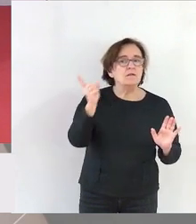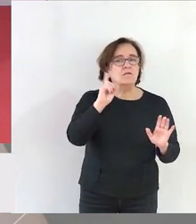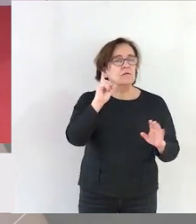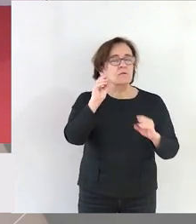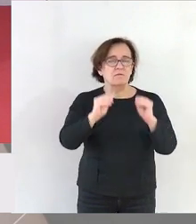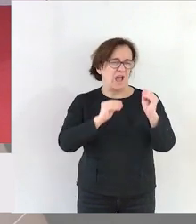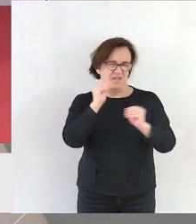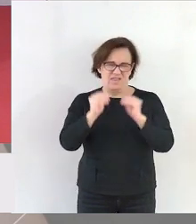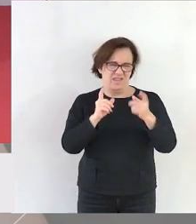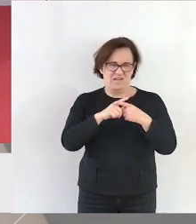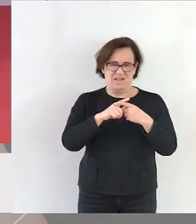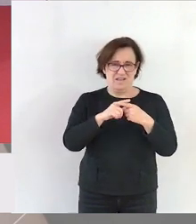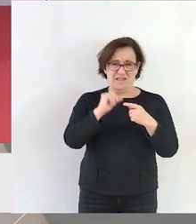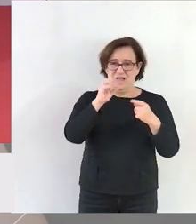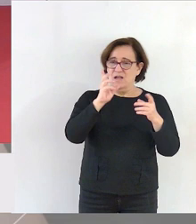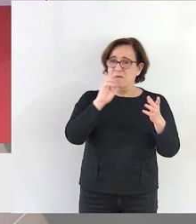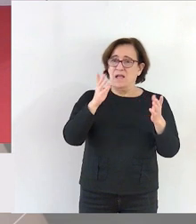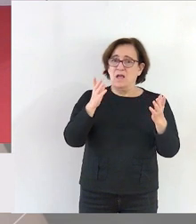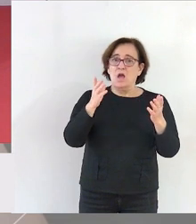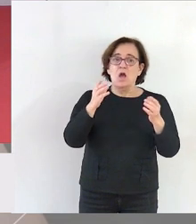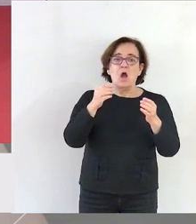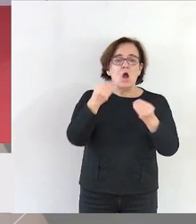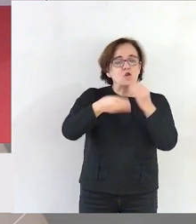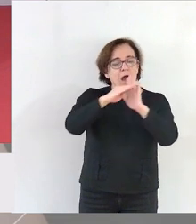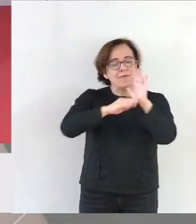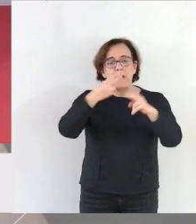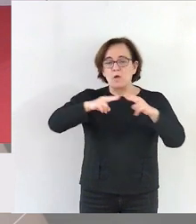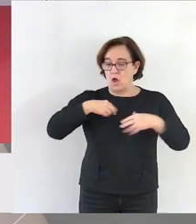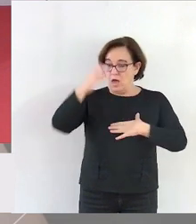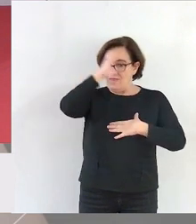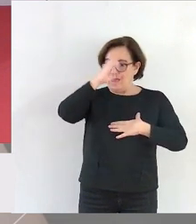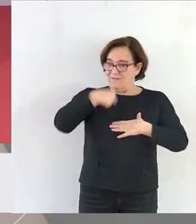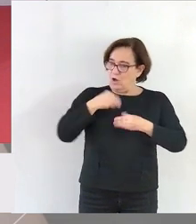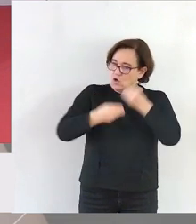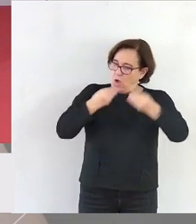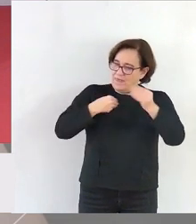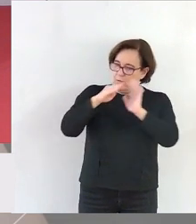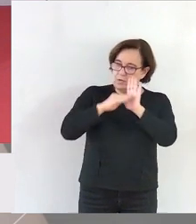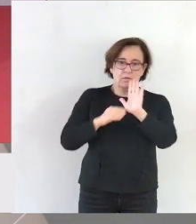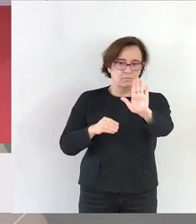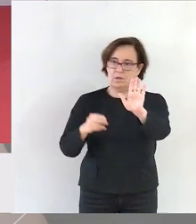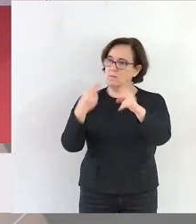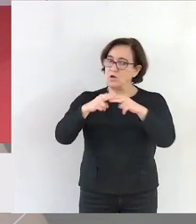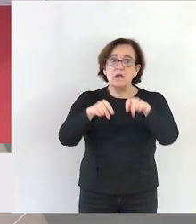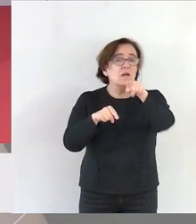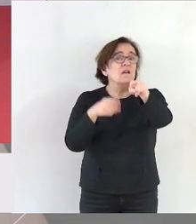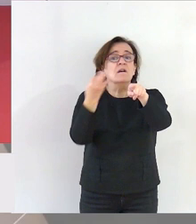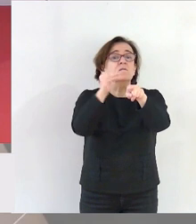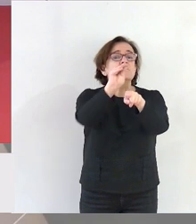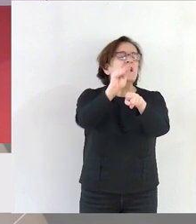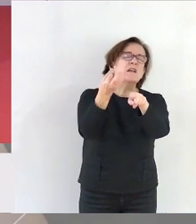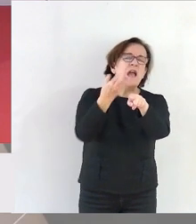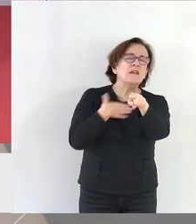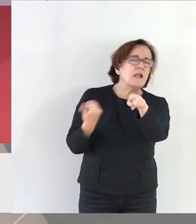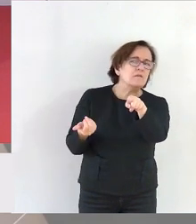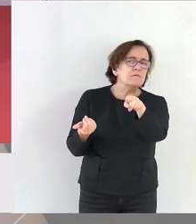hacer porque el ipc de no prescribe políticas los científicos no prescribimos las políticas lo único que decimos es Oiga y usted qué quiere pues yo